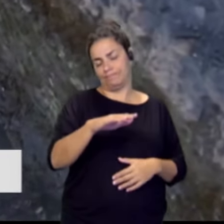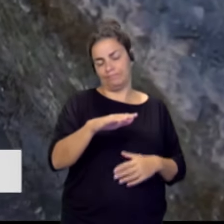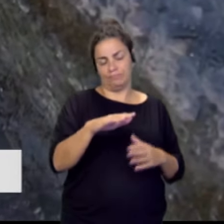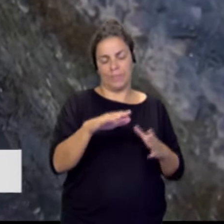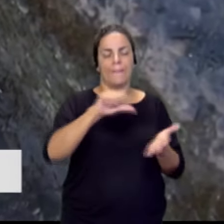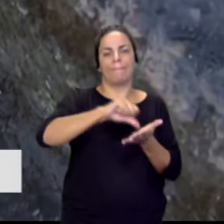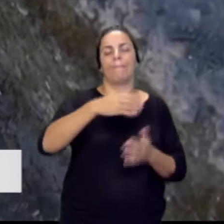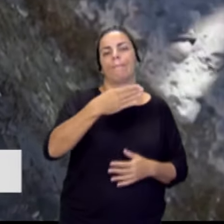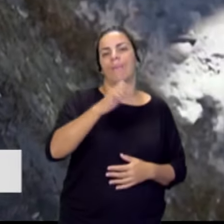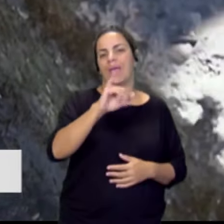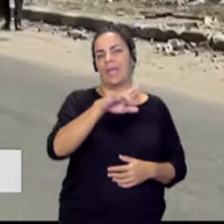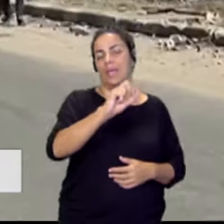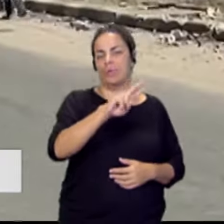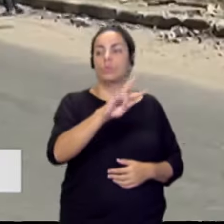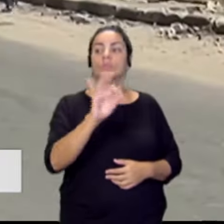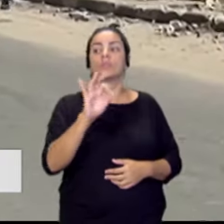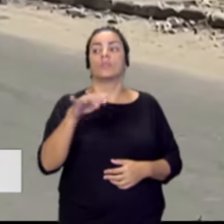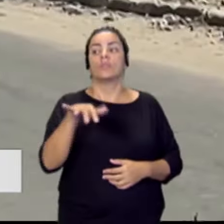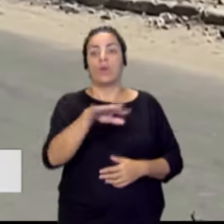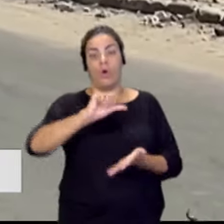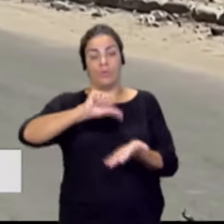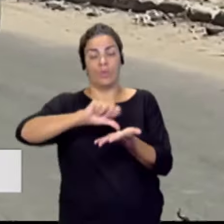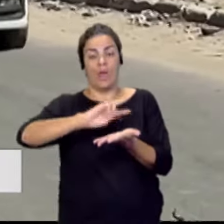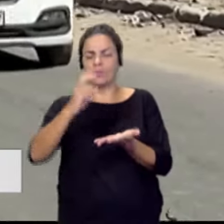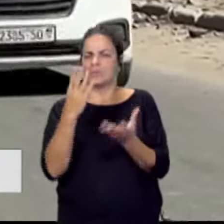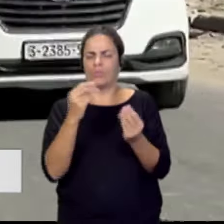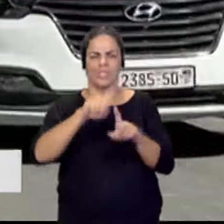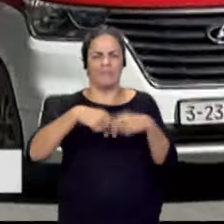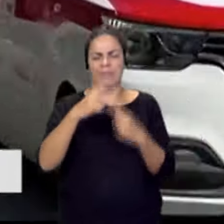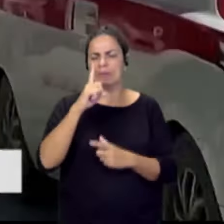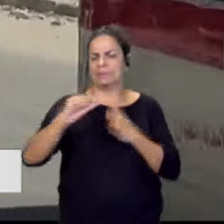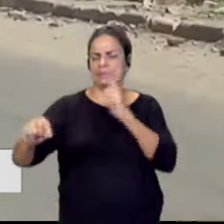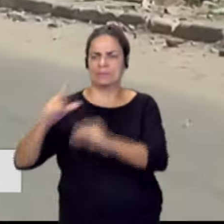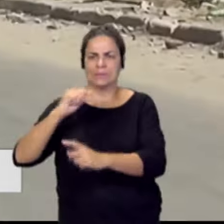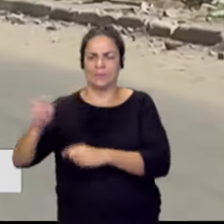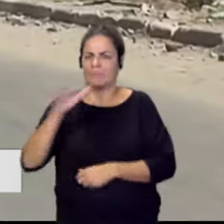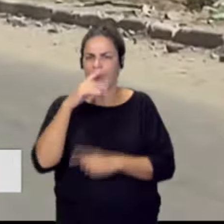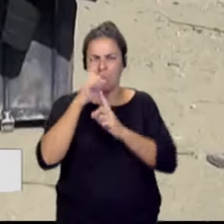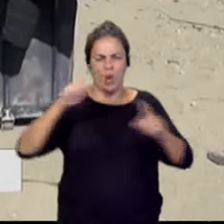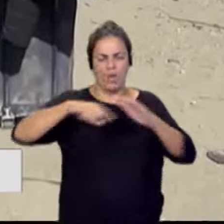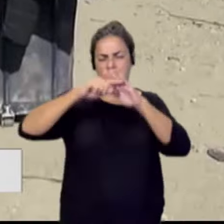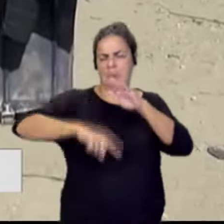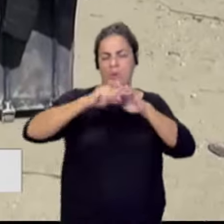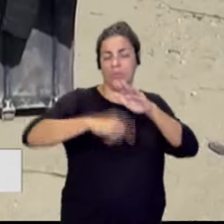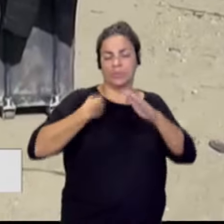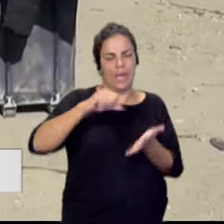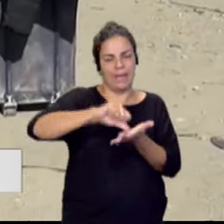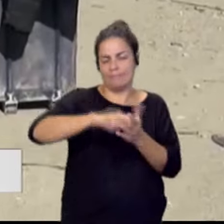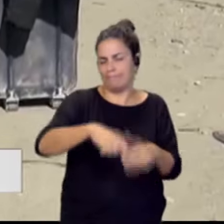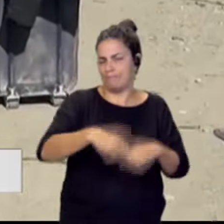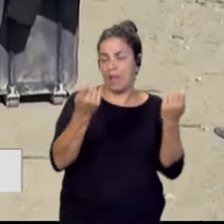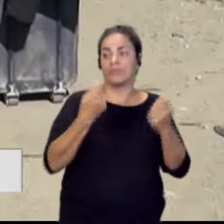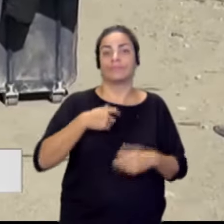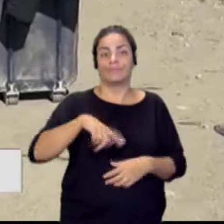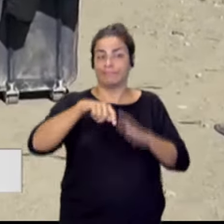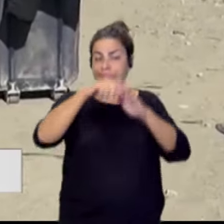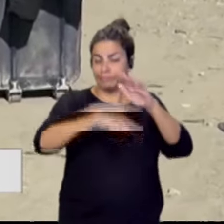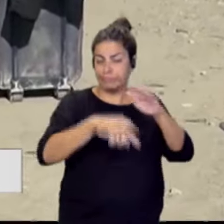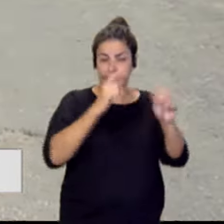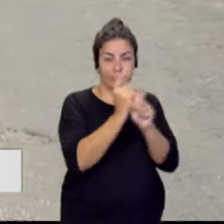cientos de familias huyen del campo de refugiados de Jabalia, devastado tras más de un año de bombardeos. Ataques que les han dejado sin comida, sin